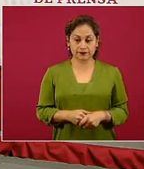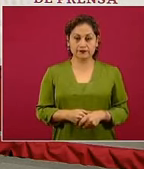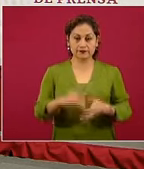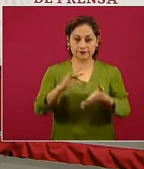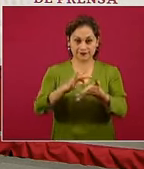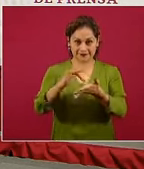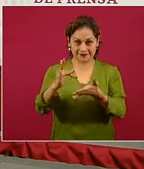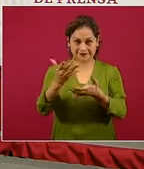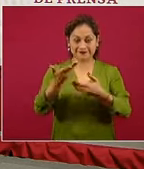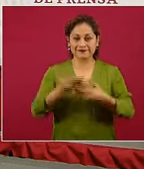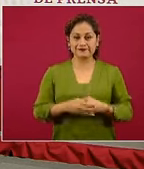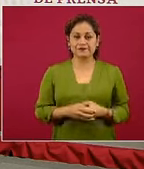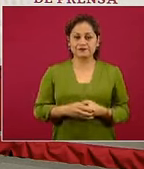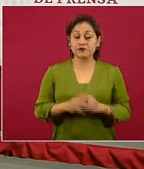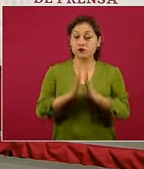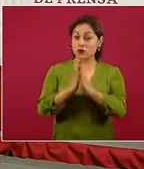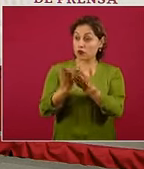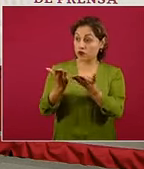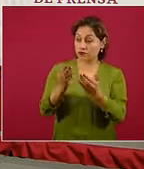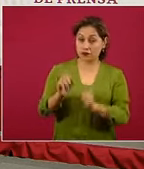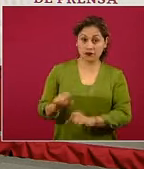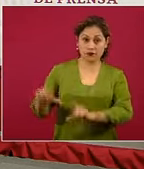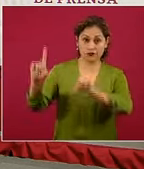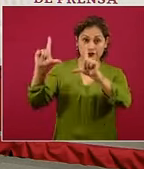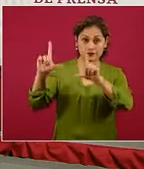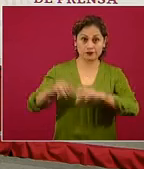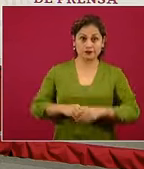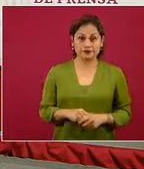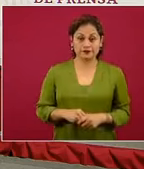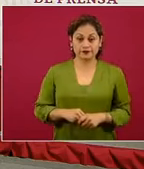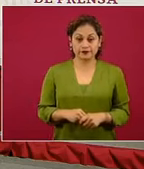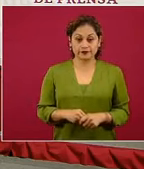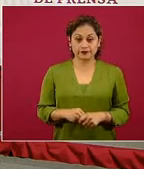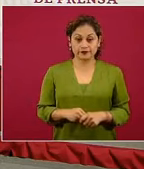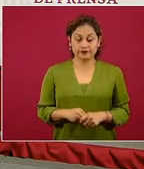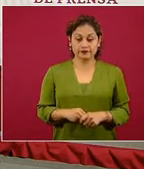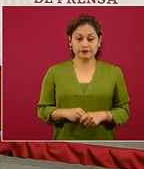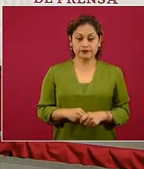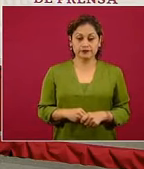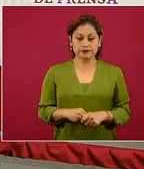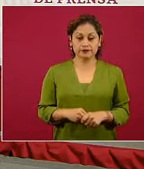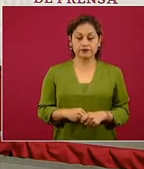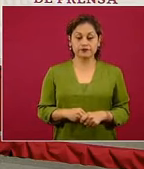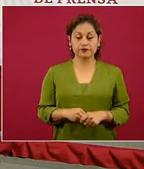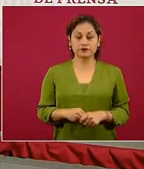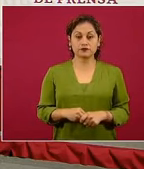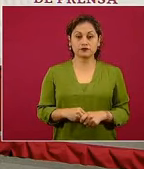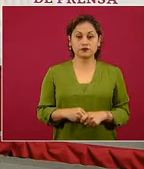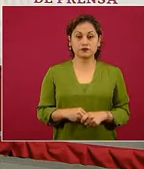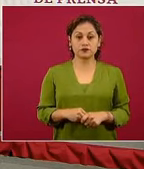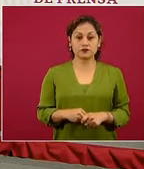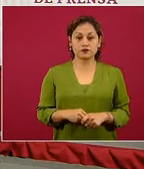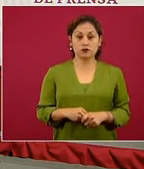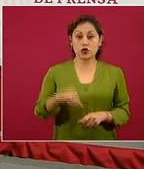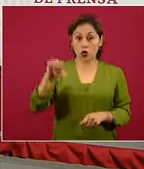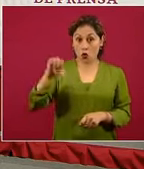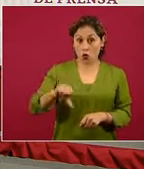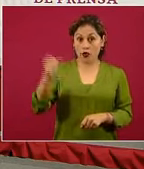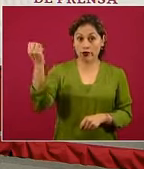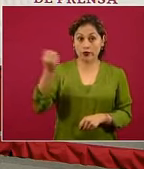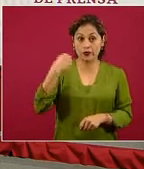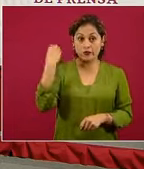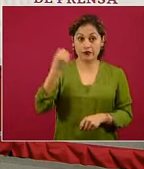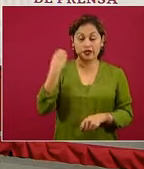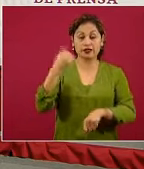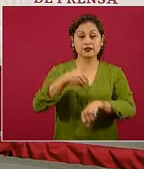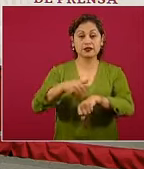Gracias. Si nos pueden compartir, por favor, la primera diapositiva. Estamos iniciando esta conferencia